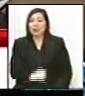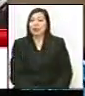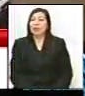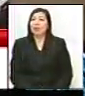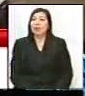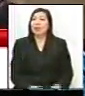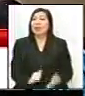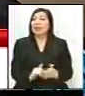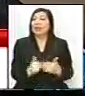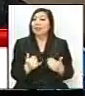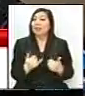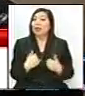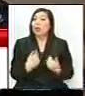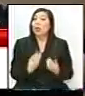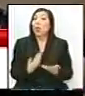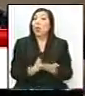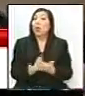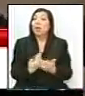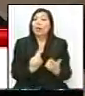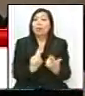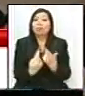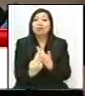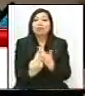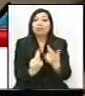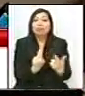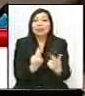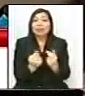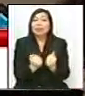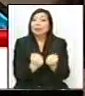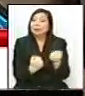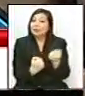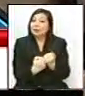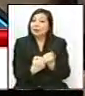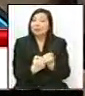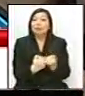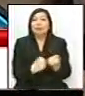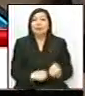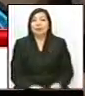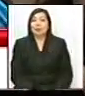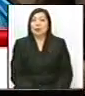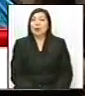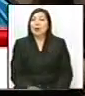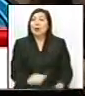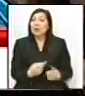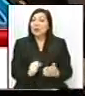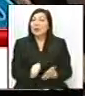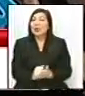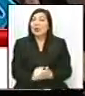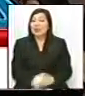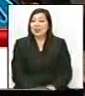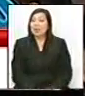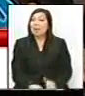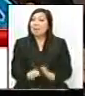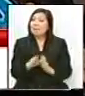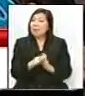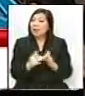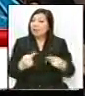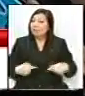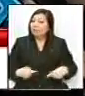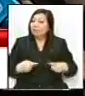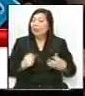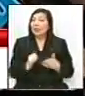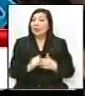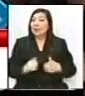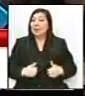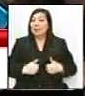creo que se debe a esta nueva relación de diálogo, de cooperación, de colaboración mutua y de menos confrontación que